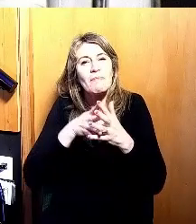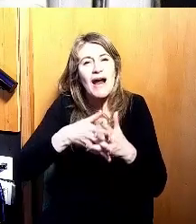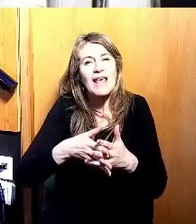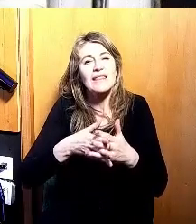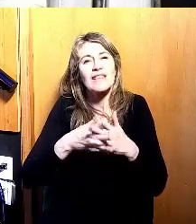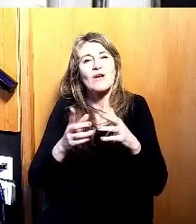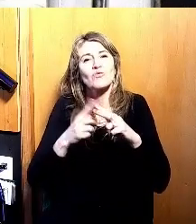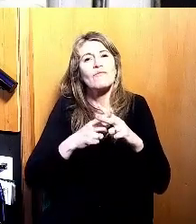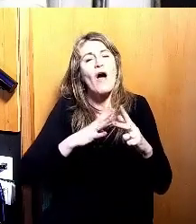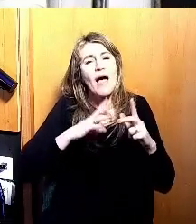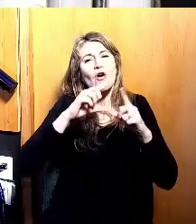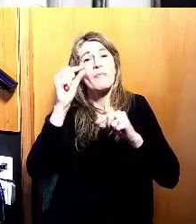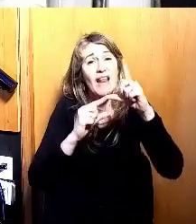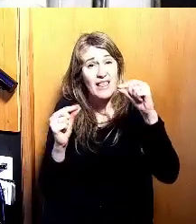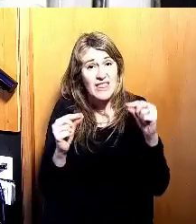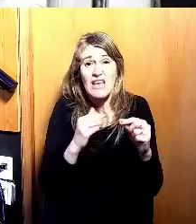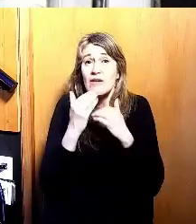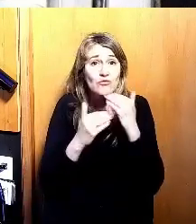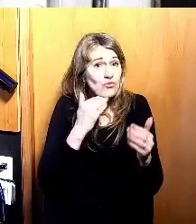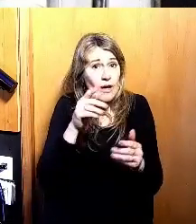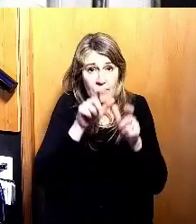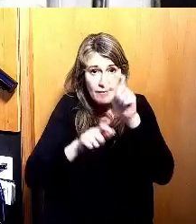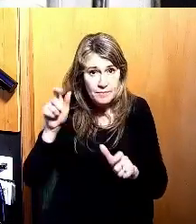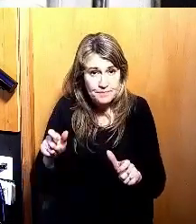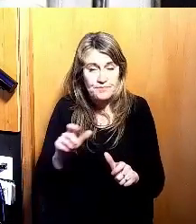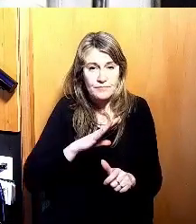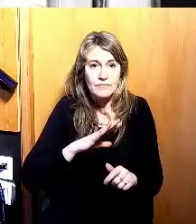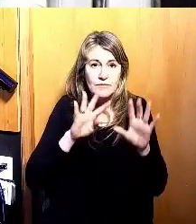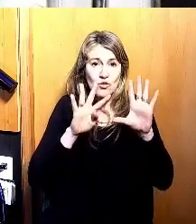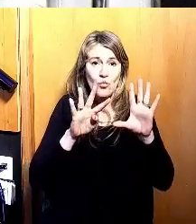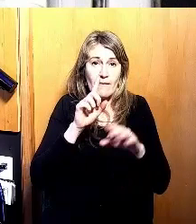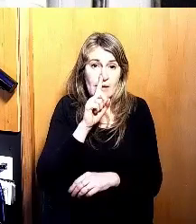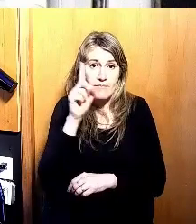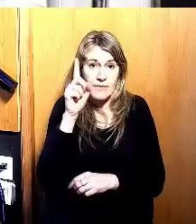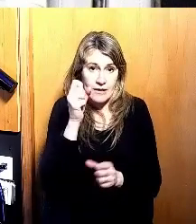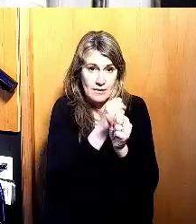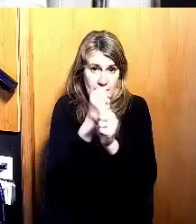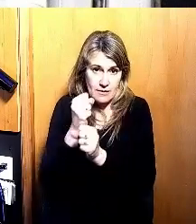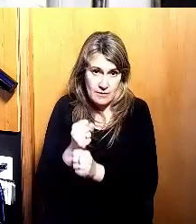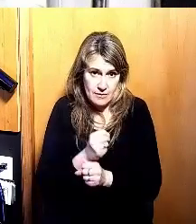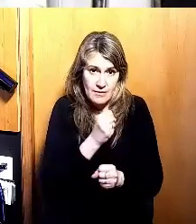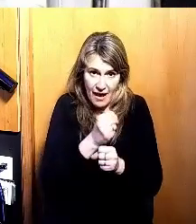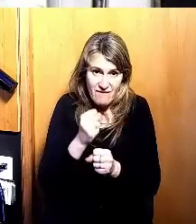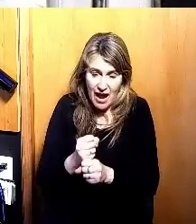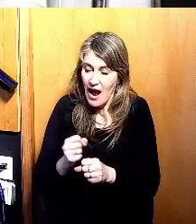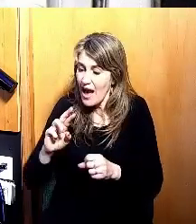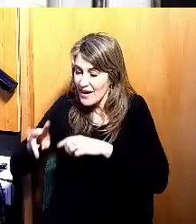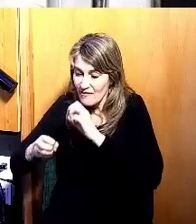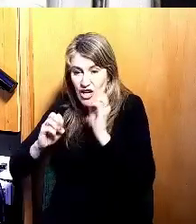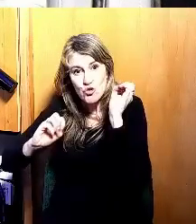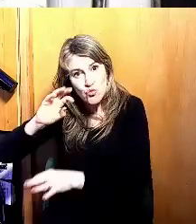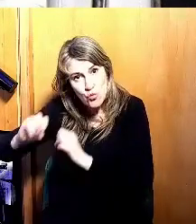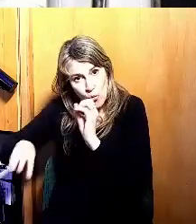mostramos que hay cooperativas, hay mucha gente que no lo sabe, con 9.000 trabajadores trabajando con residuos en